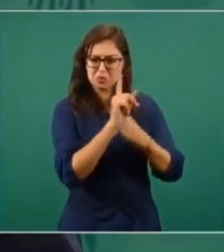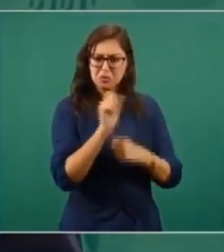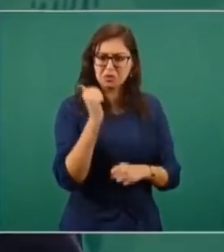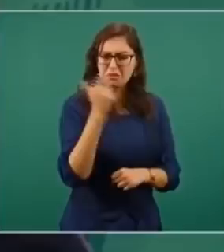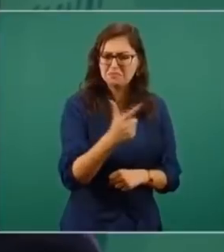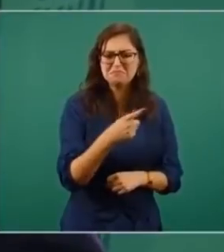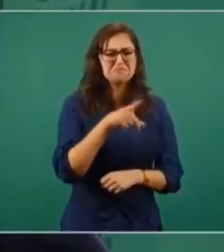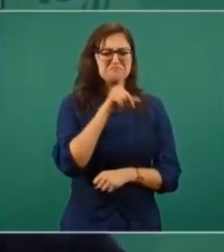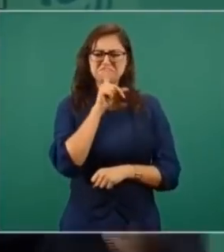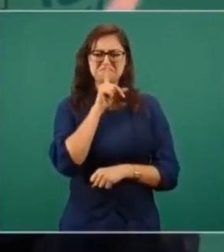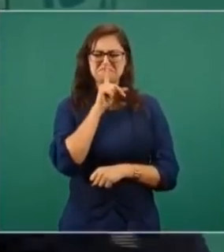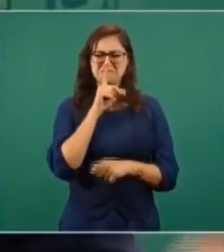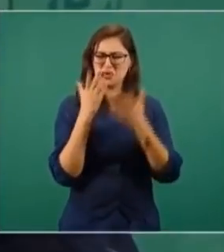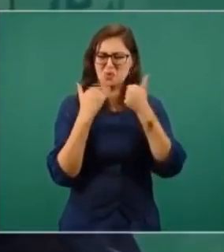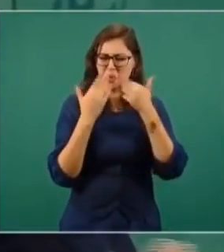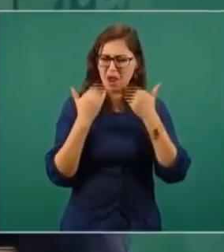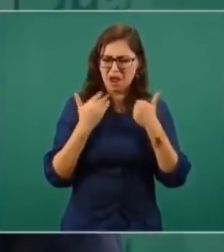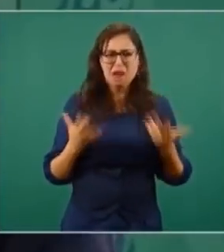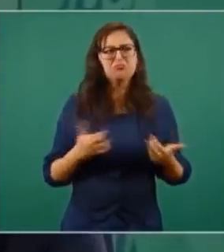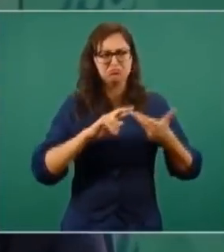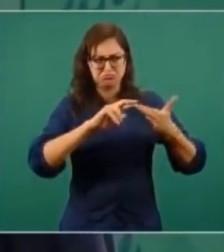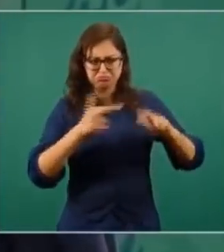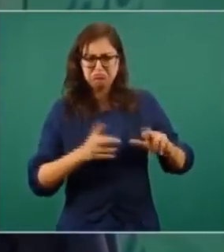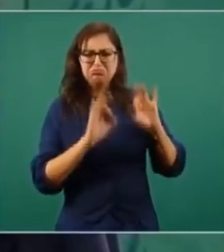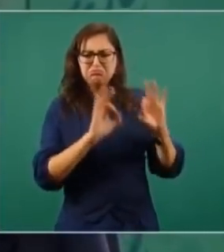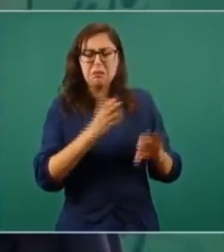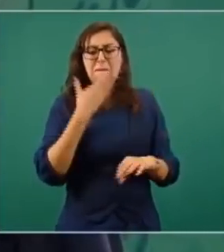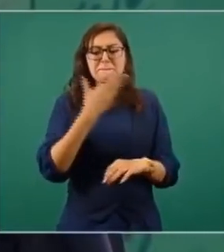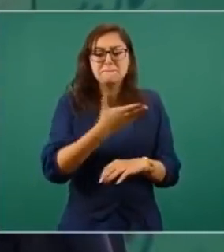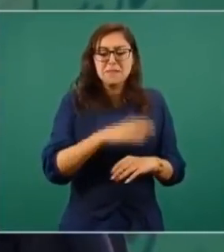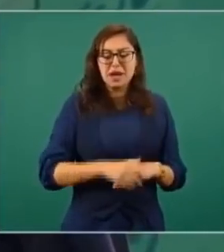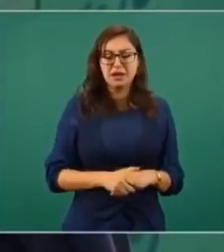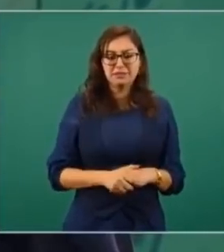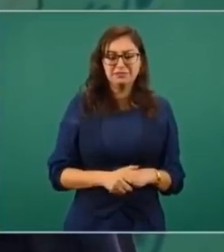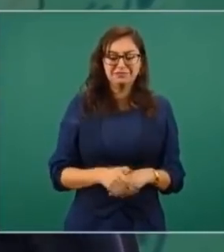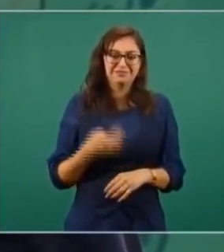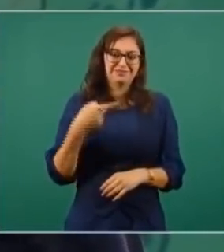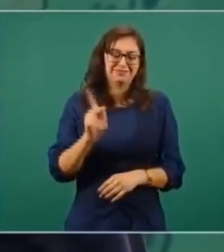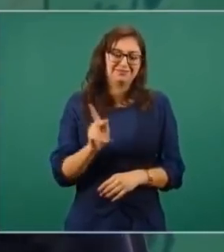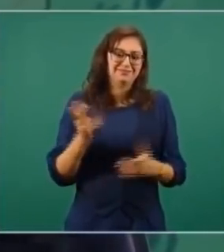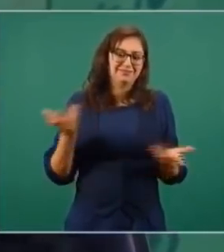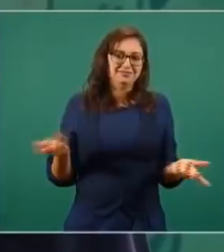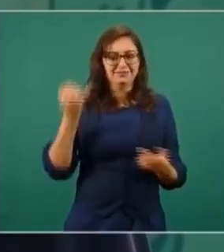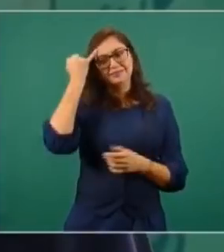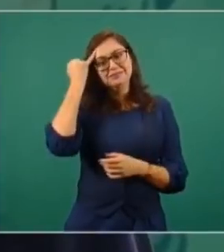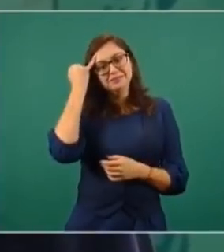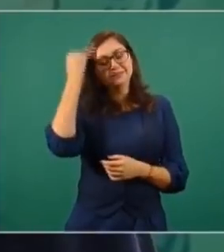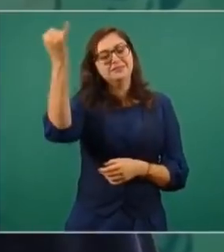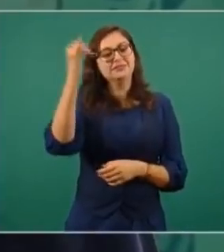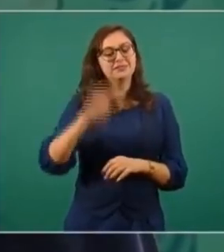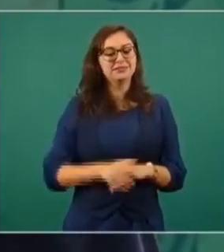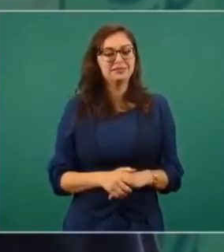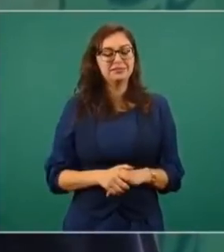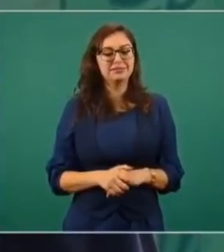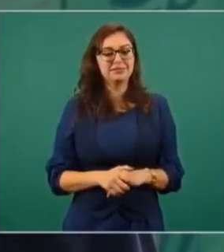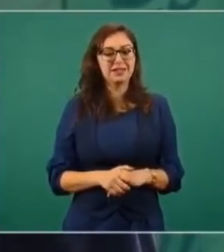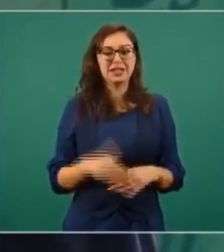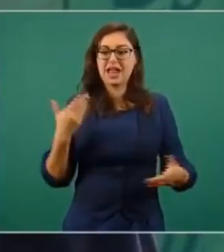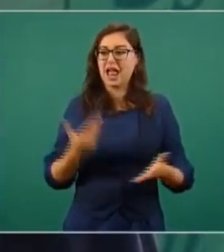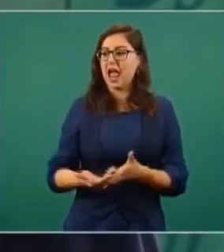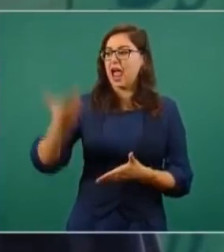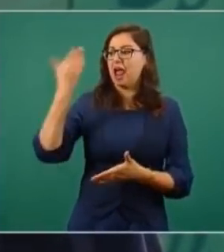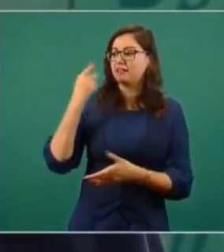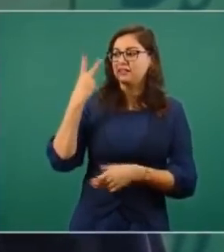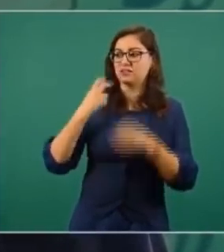pero imagínense si cuando se combatió el huachicol,